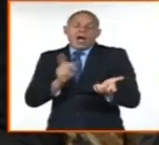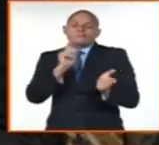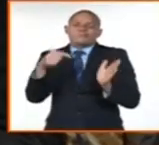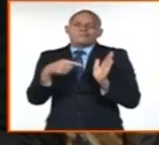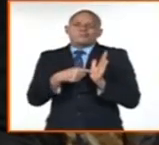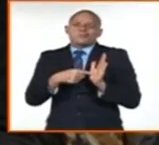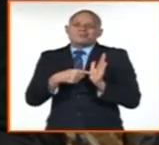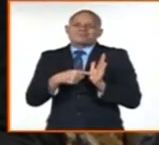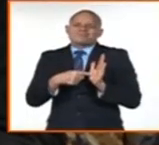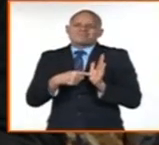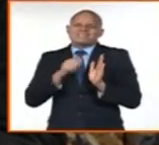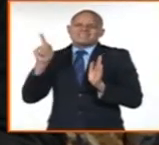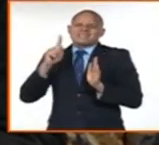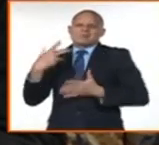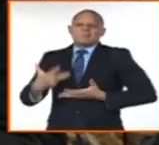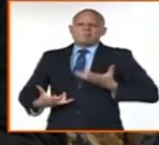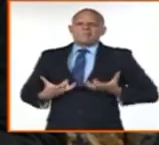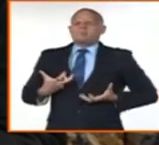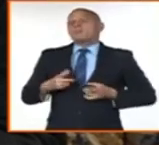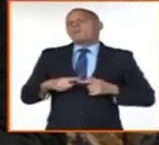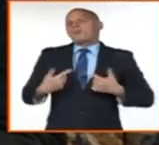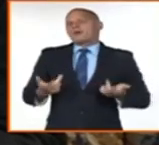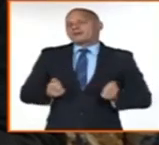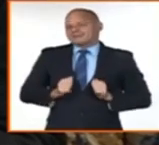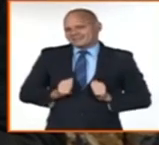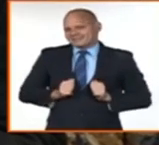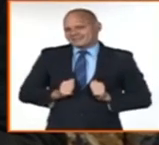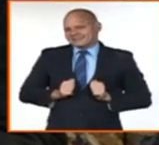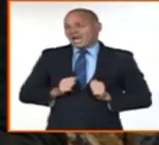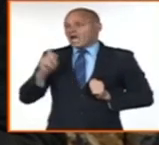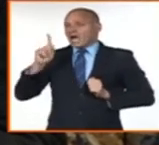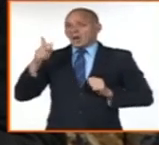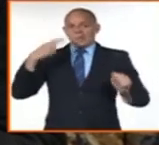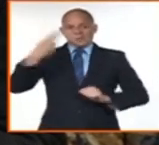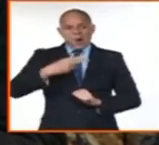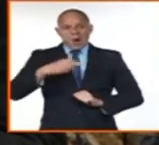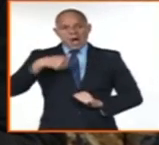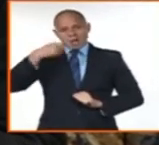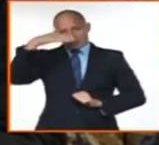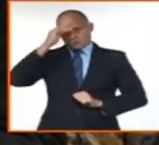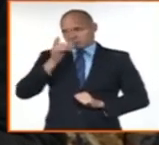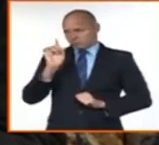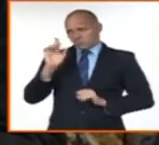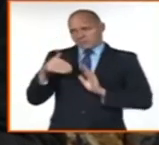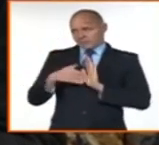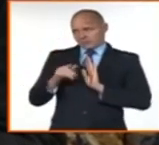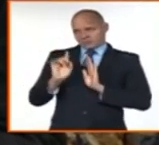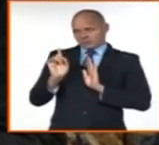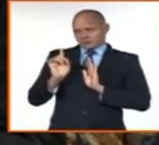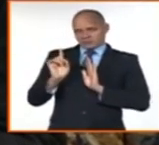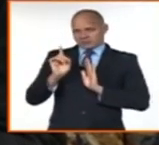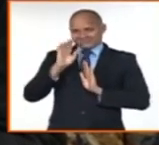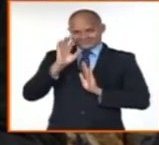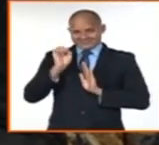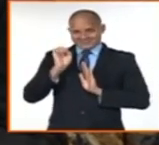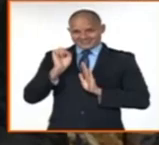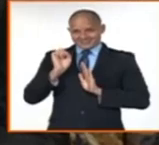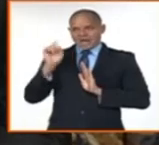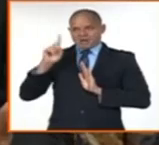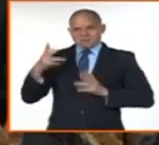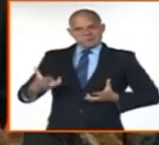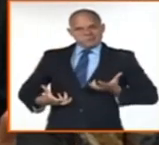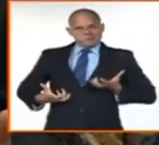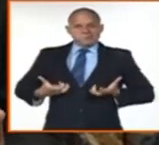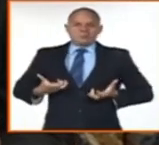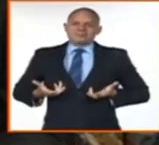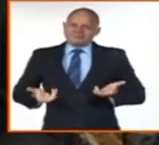imperiales. Esa es la razón. Y entonces, cuando se recrudece el bloqueo, no se está recrudeciendo el bloqueo solo contra el pueblo cubano, se está recrudeciendo